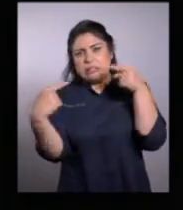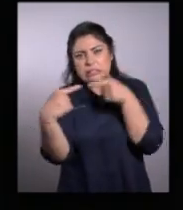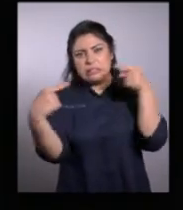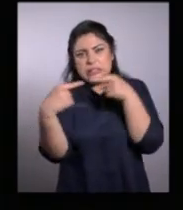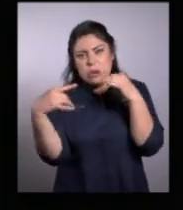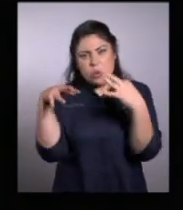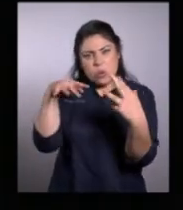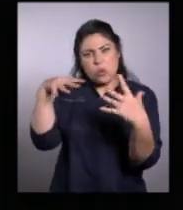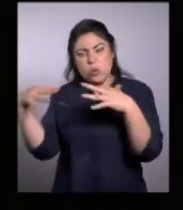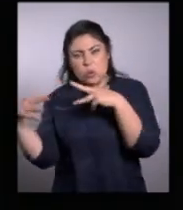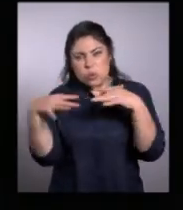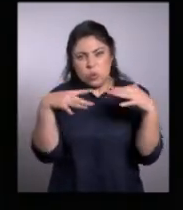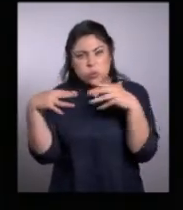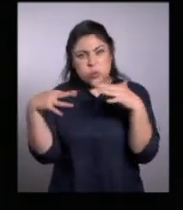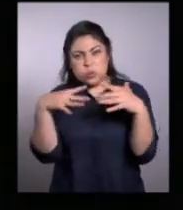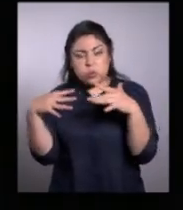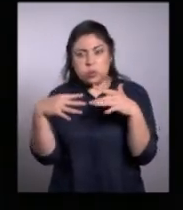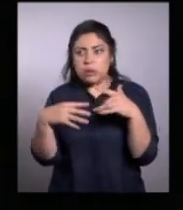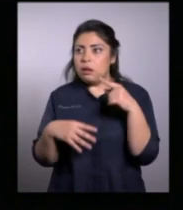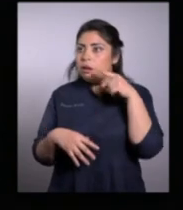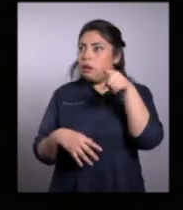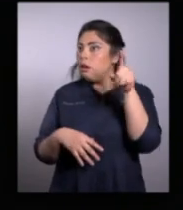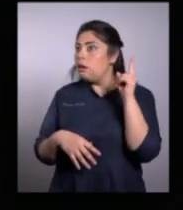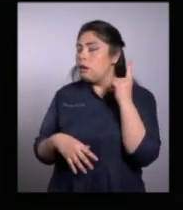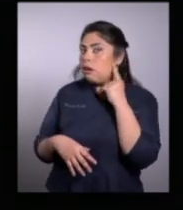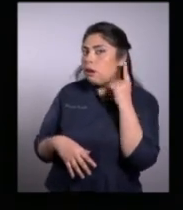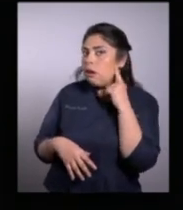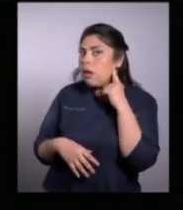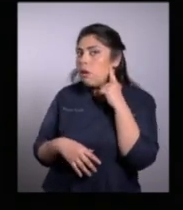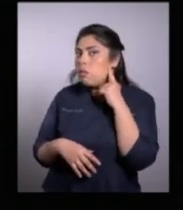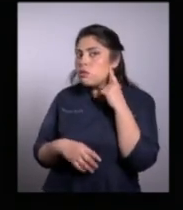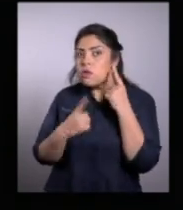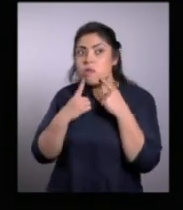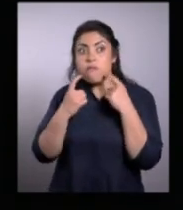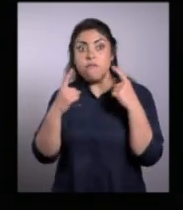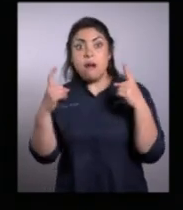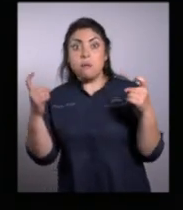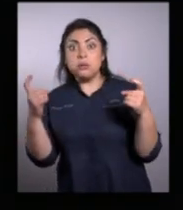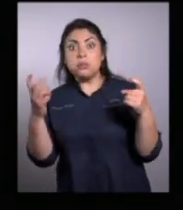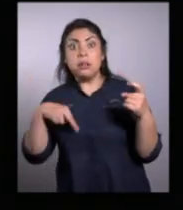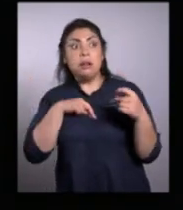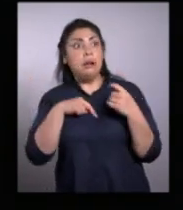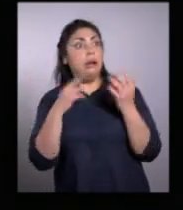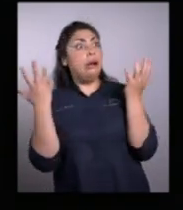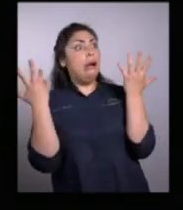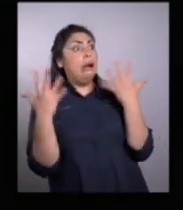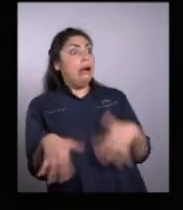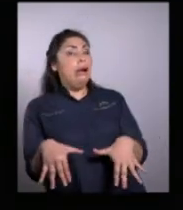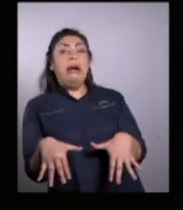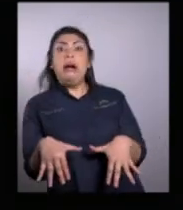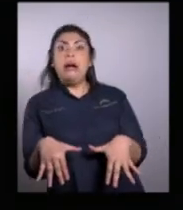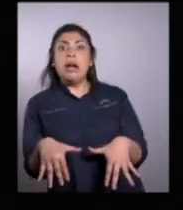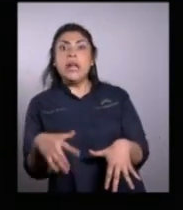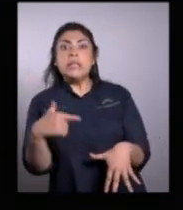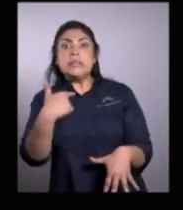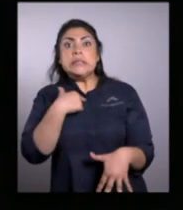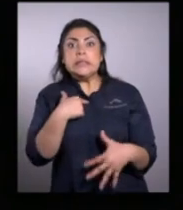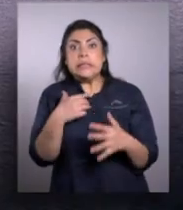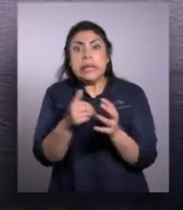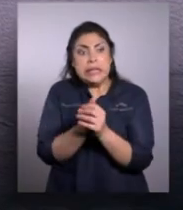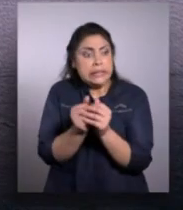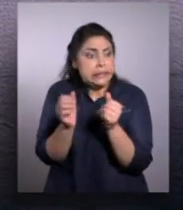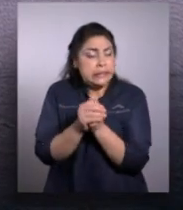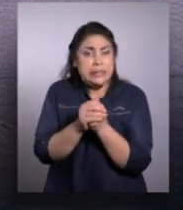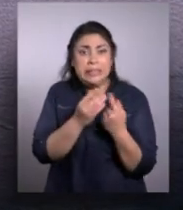su fama oímos y nuestras manos se descoyuntaban se apoderó de nosotros angustia